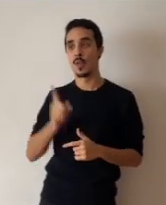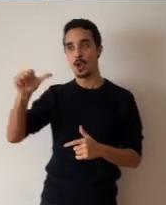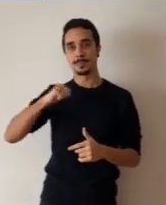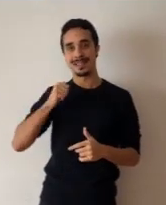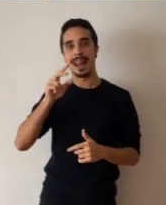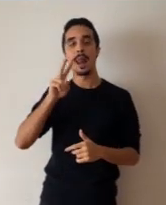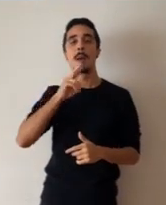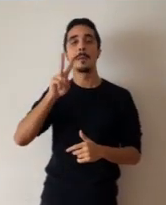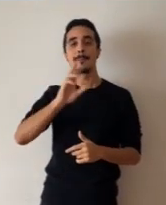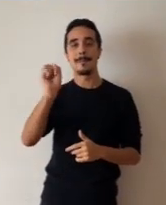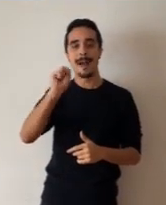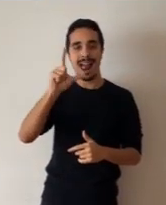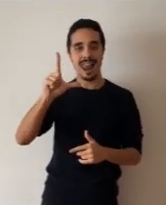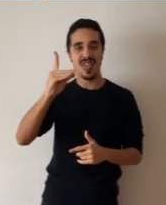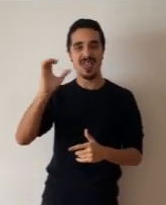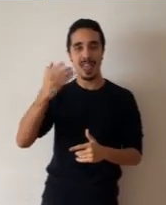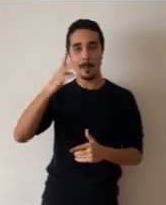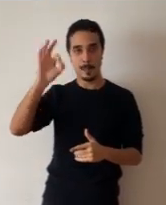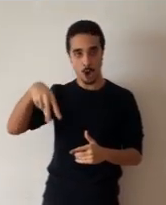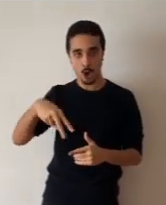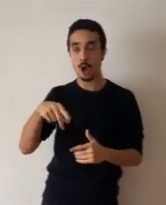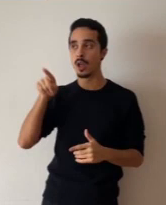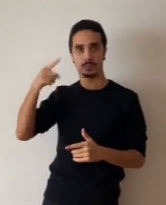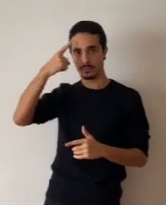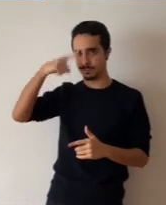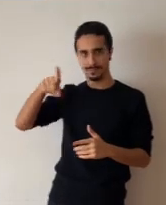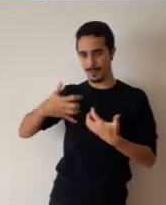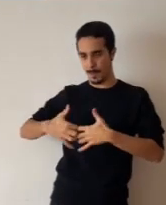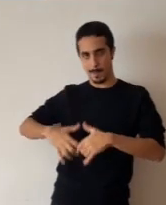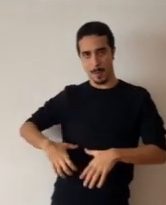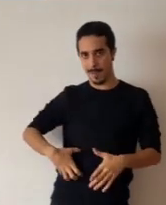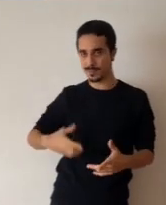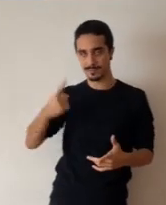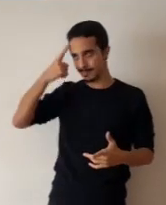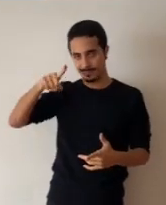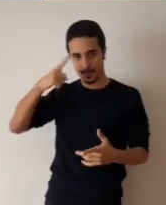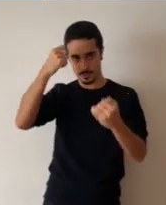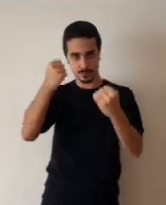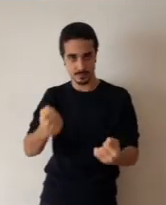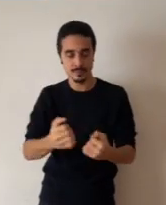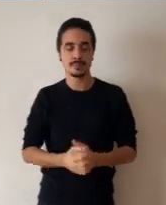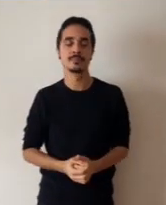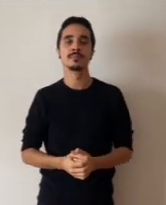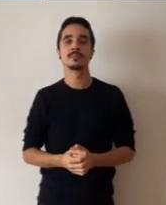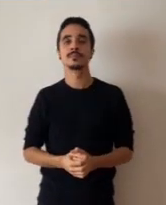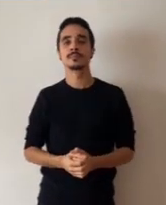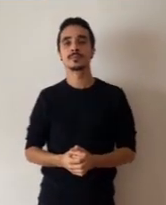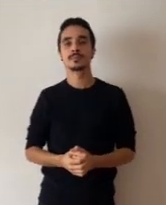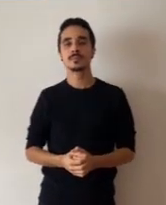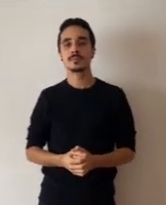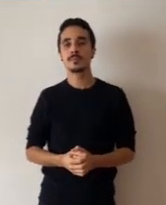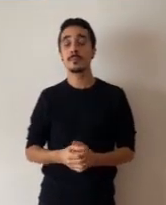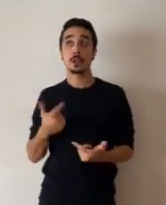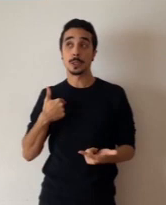y de un hospital de Barcelona, de Vall d'Hebron, y que sabe mucho de bombas de insulina. Y entonces, bueno, pues el fin es